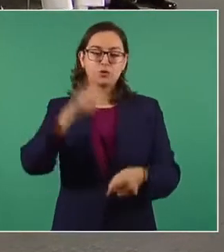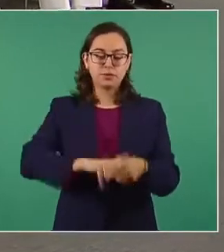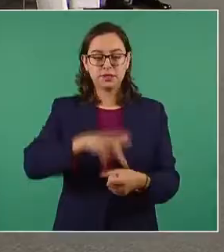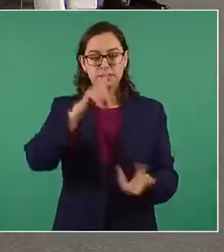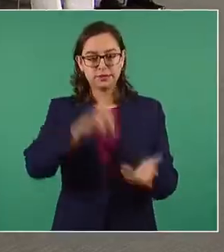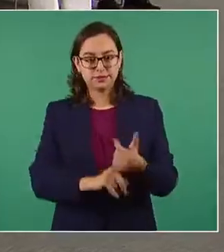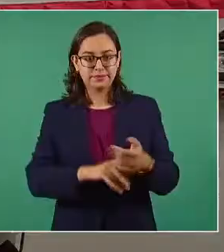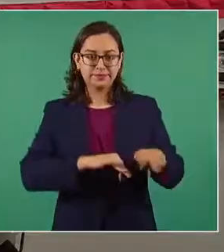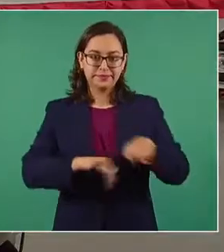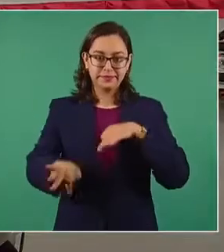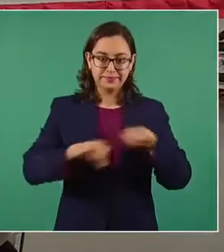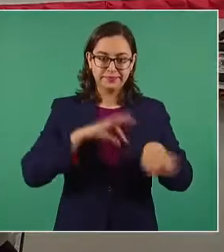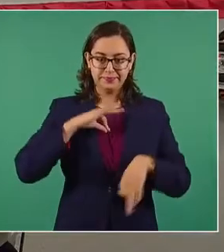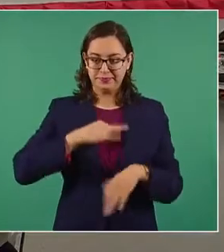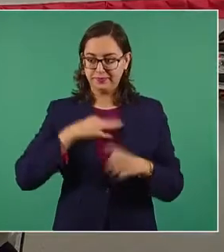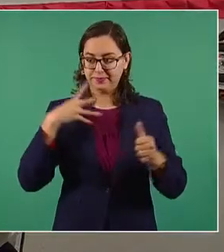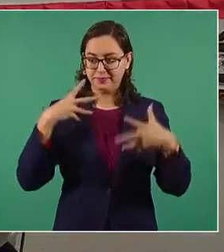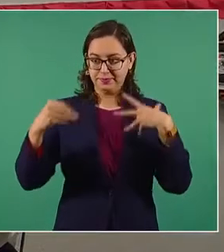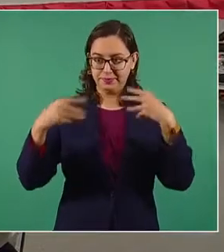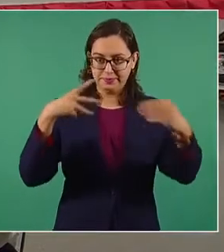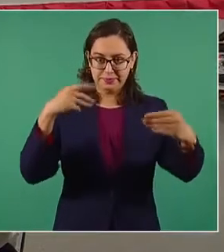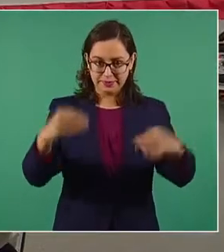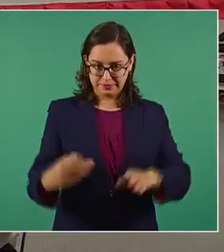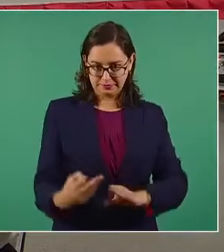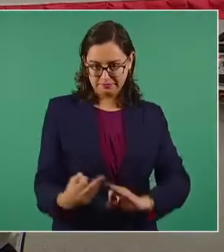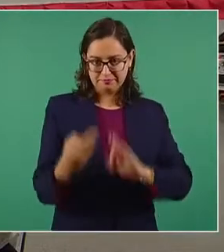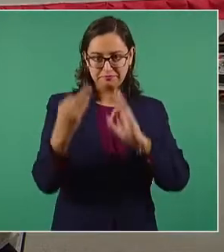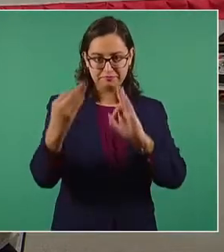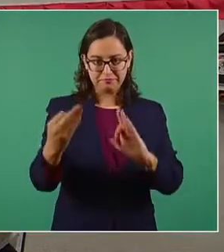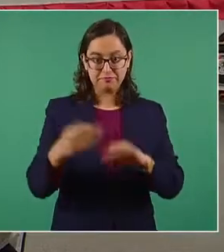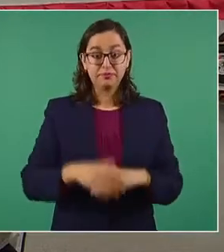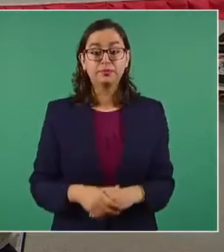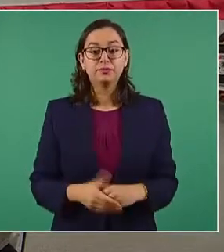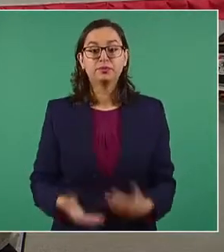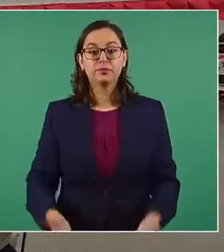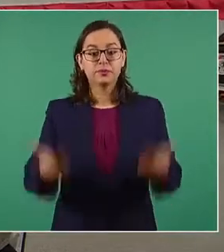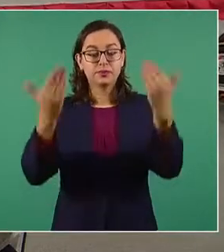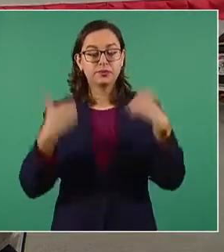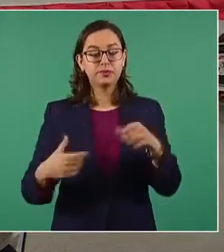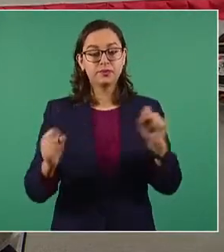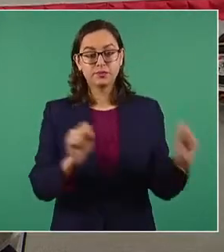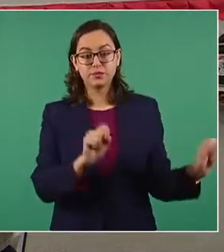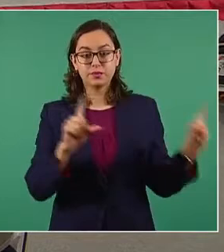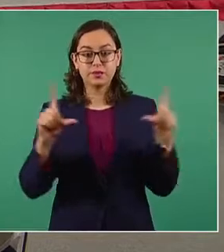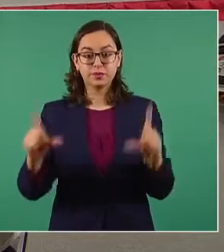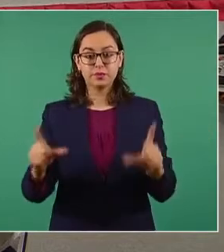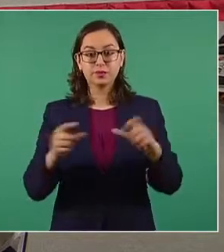del SARS-CoV-2. Si me permite la primera presentación, por favor.